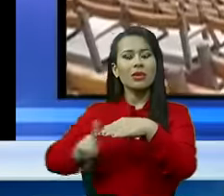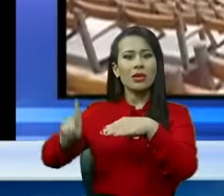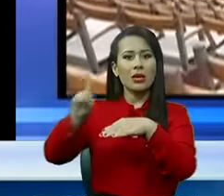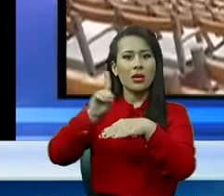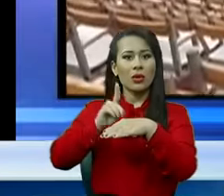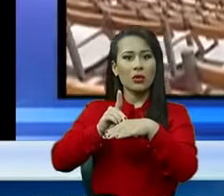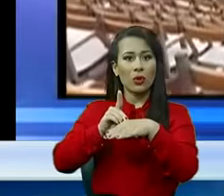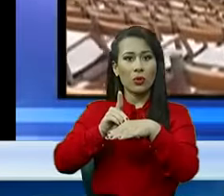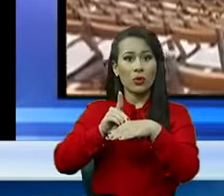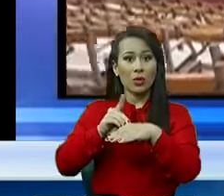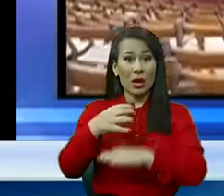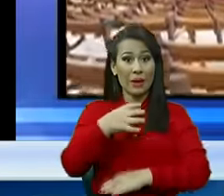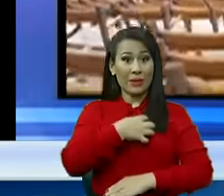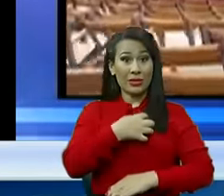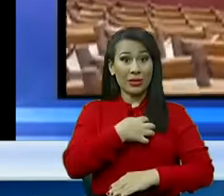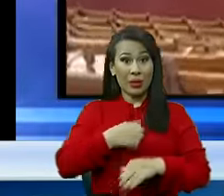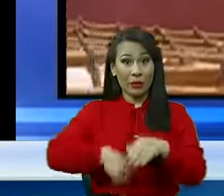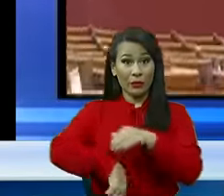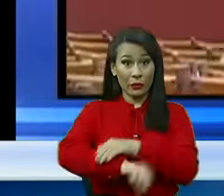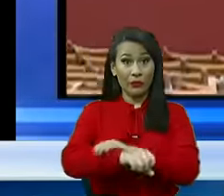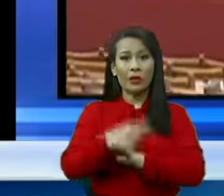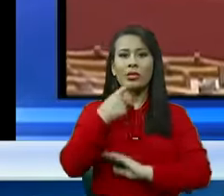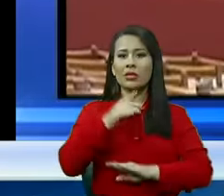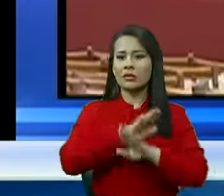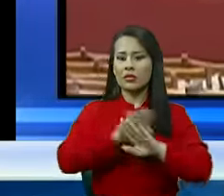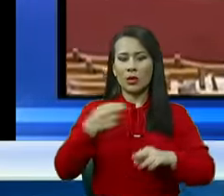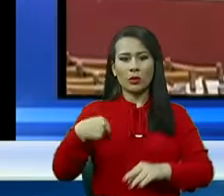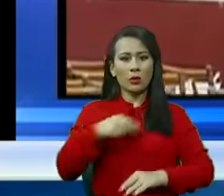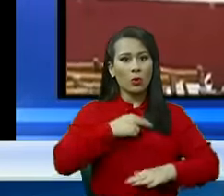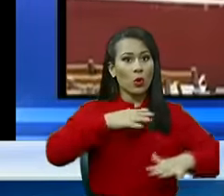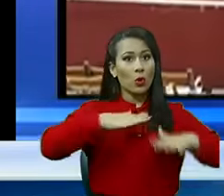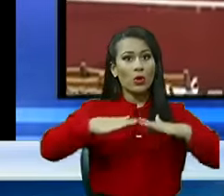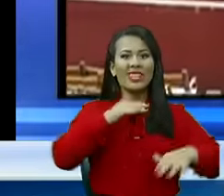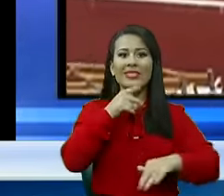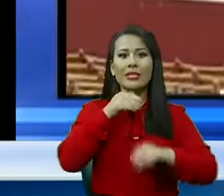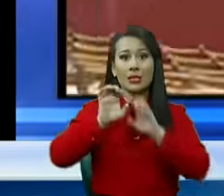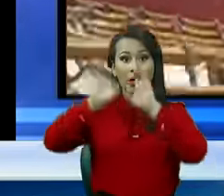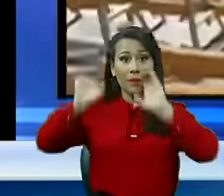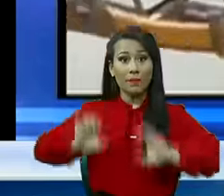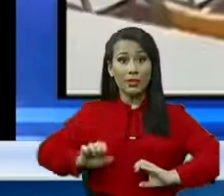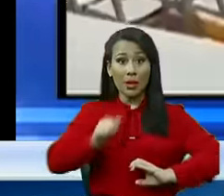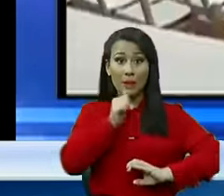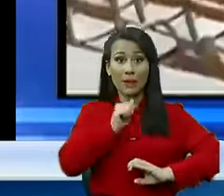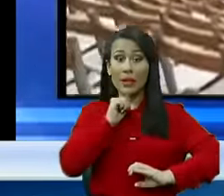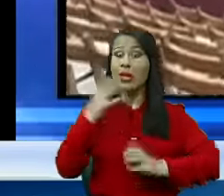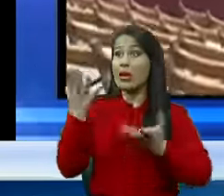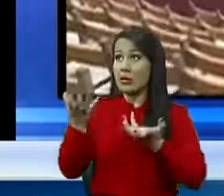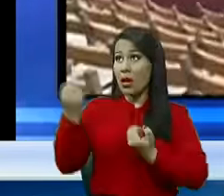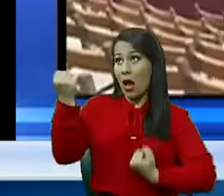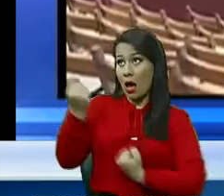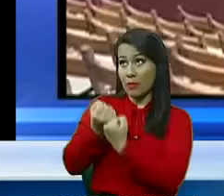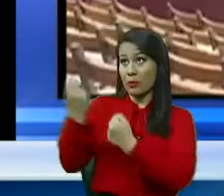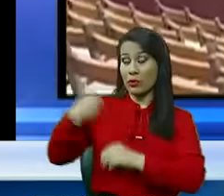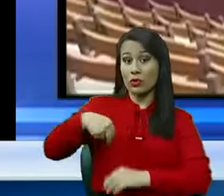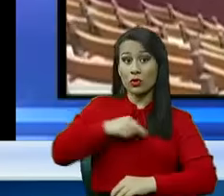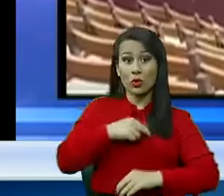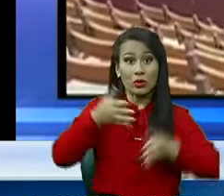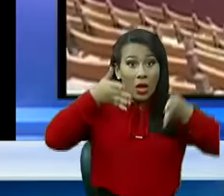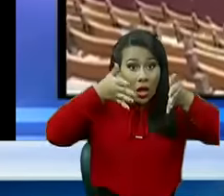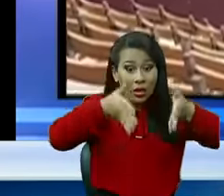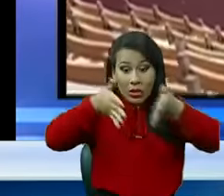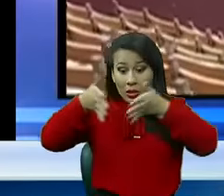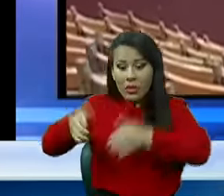coordinar en el tema de que si alguna institución o empresa quiere hacer una aportación a un una de